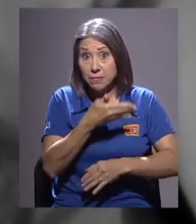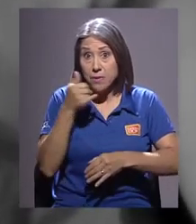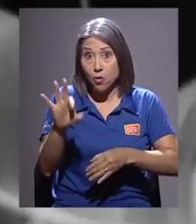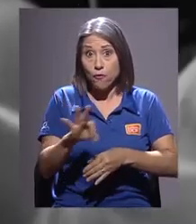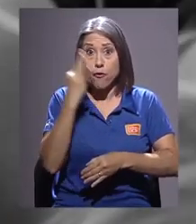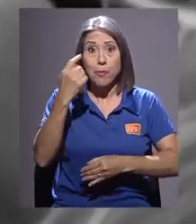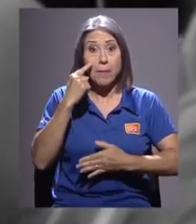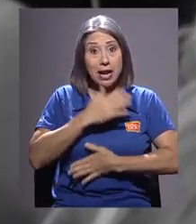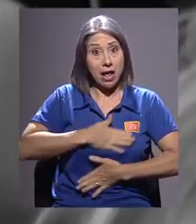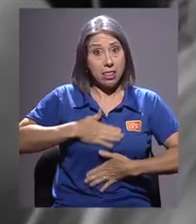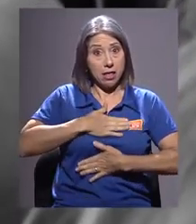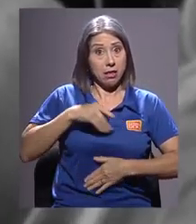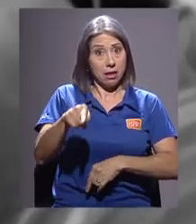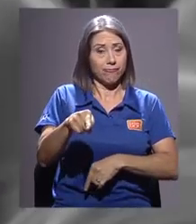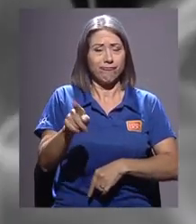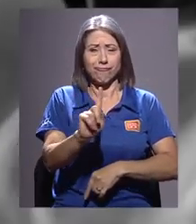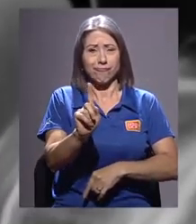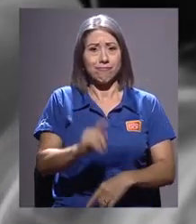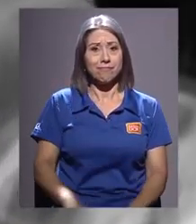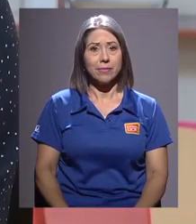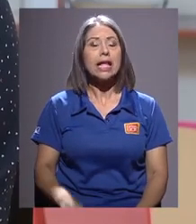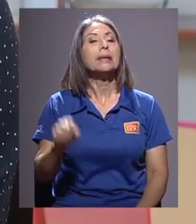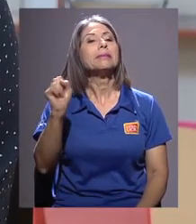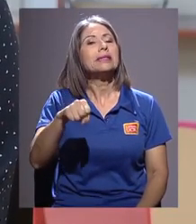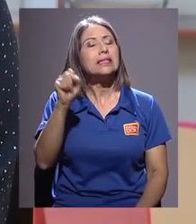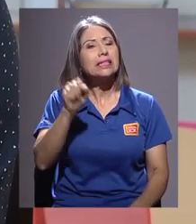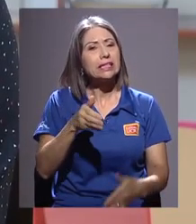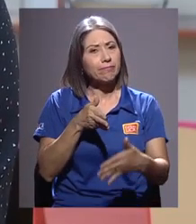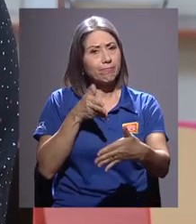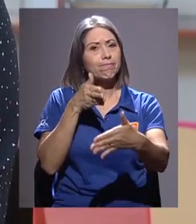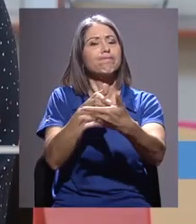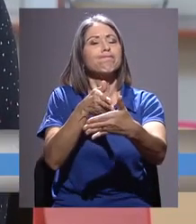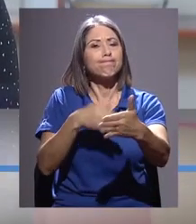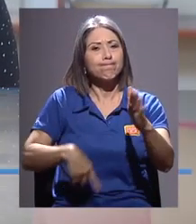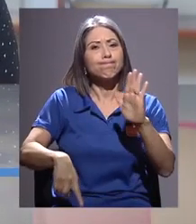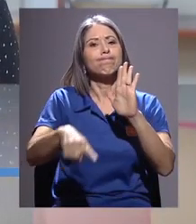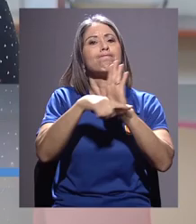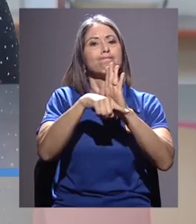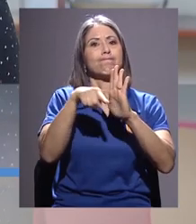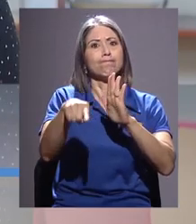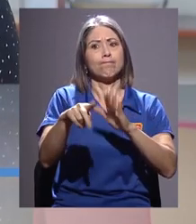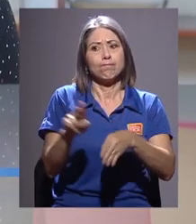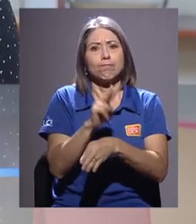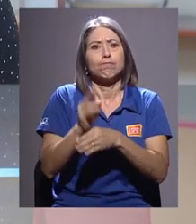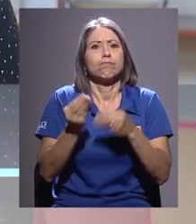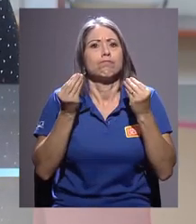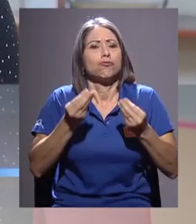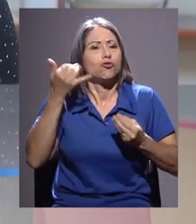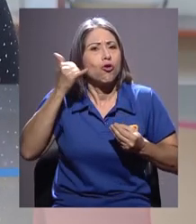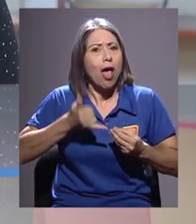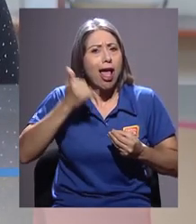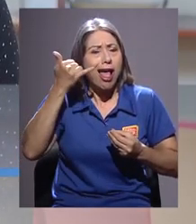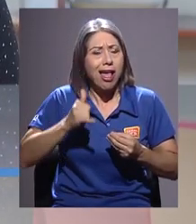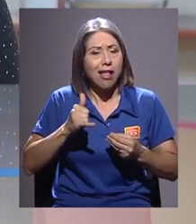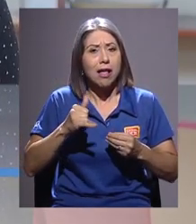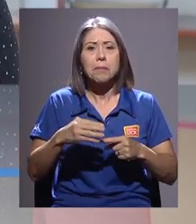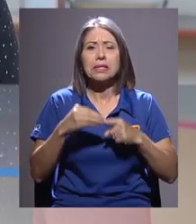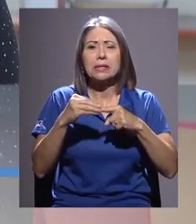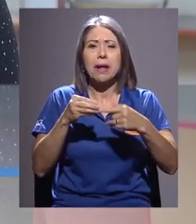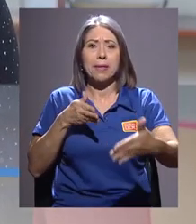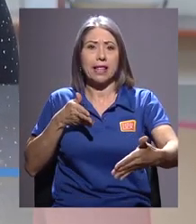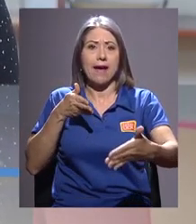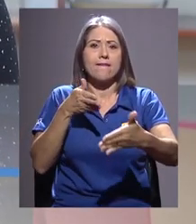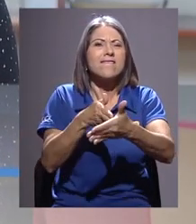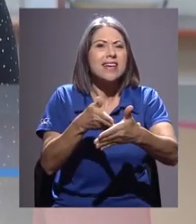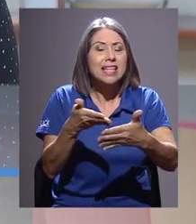de entretenimiento para ellos. Sí hay una afectación negativa en este sobreuso, principalmente a nivel de